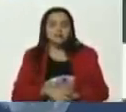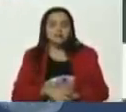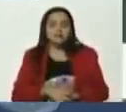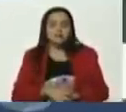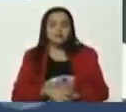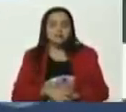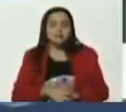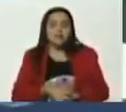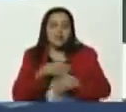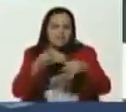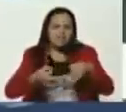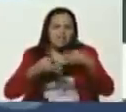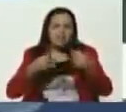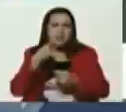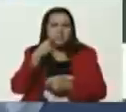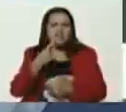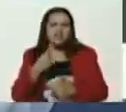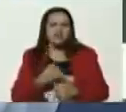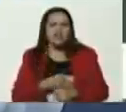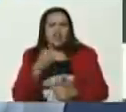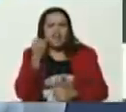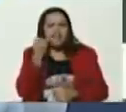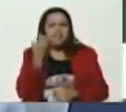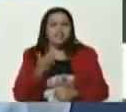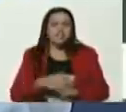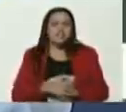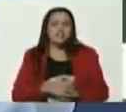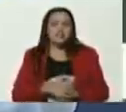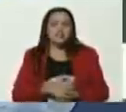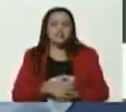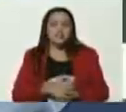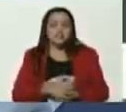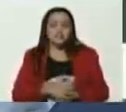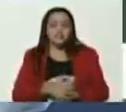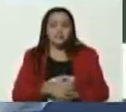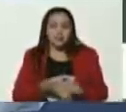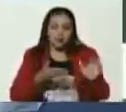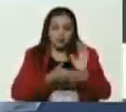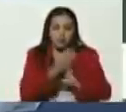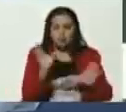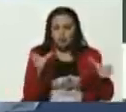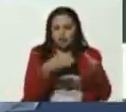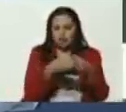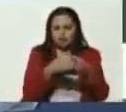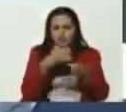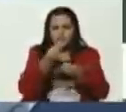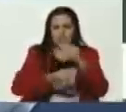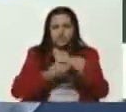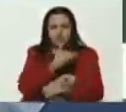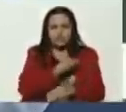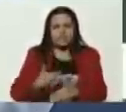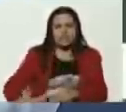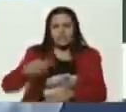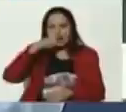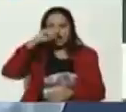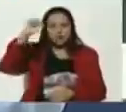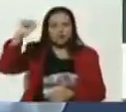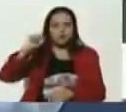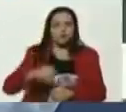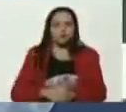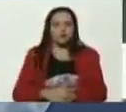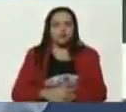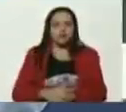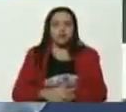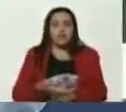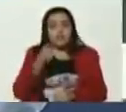Yo siempre lo cuento. Fuimos a una reunión que nos envió el presidente Maduro y fue un enviado de